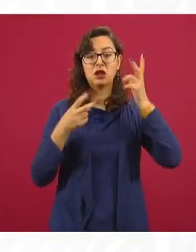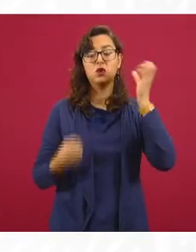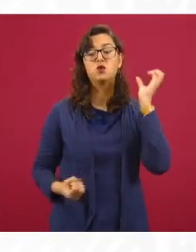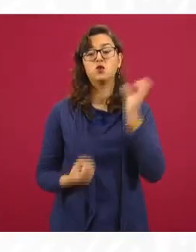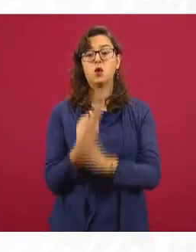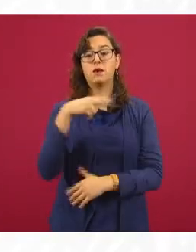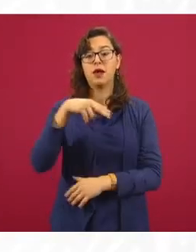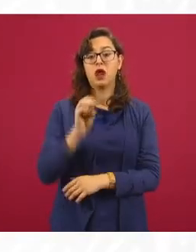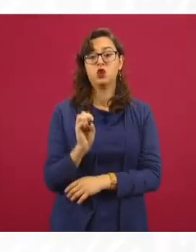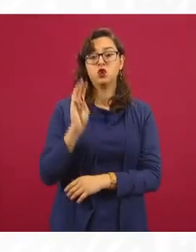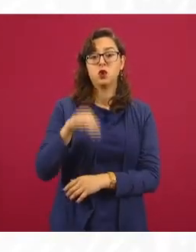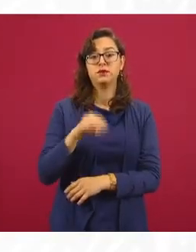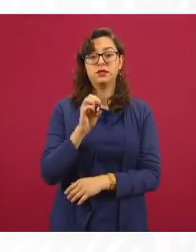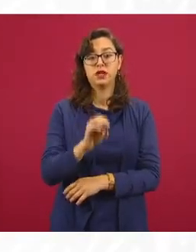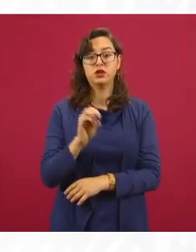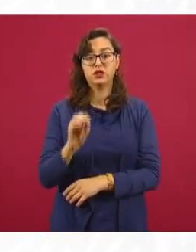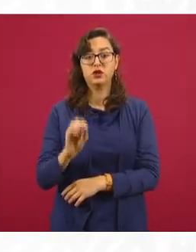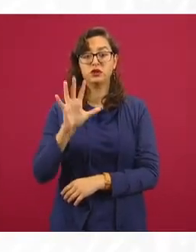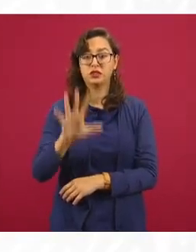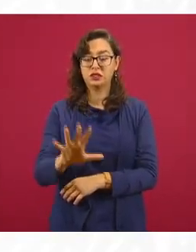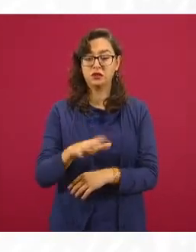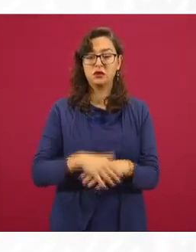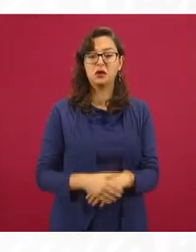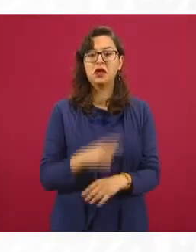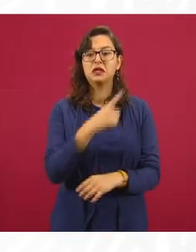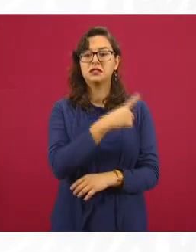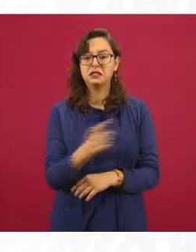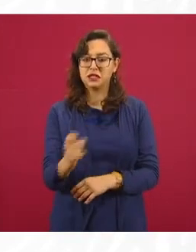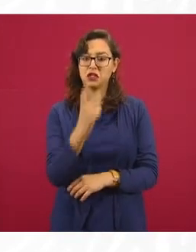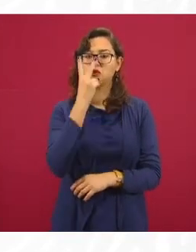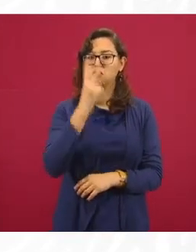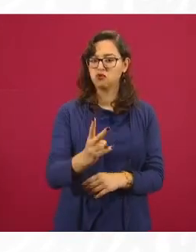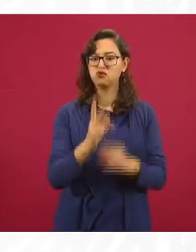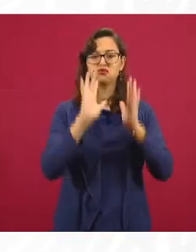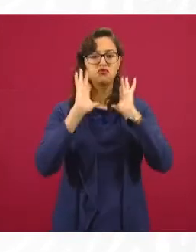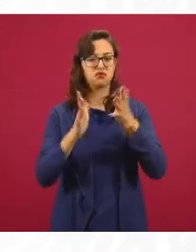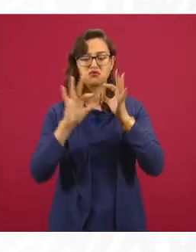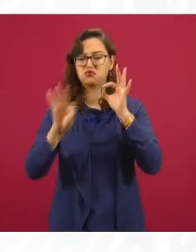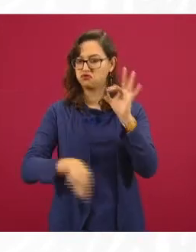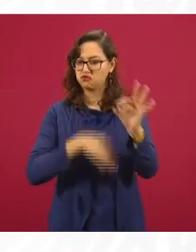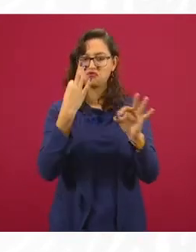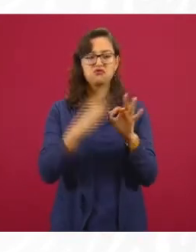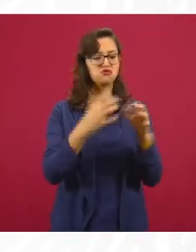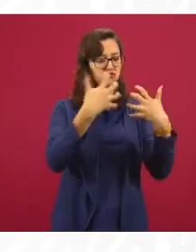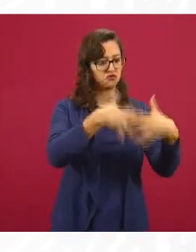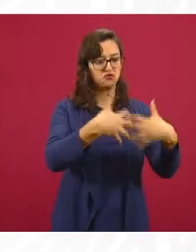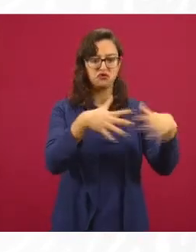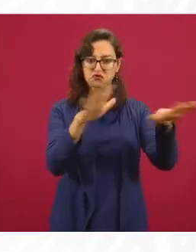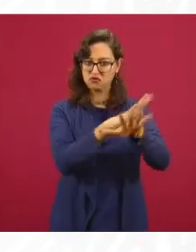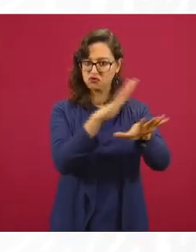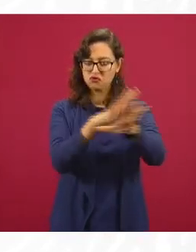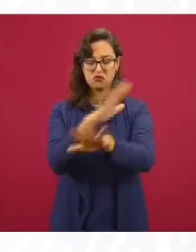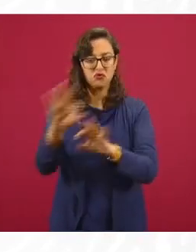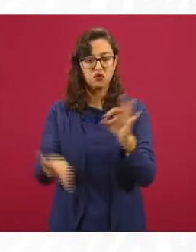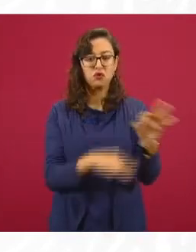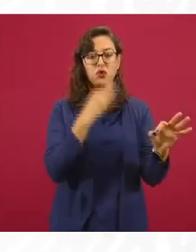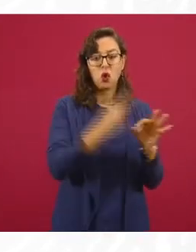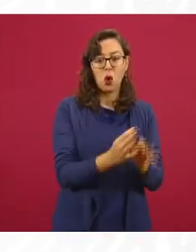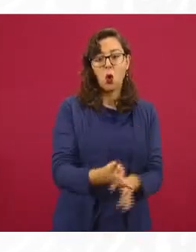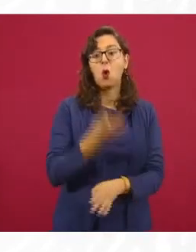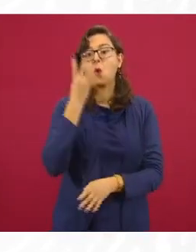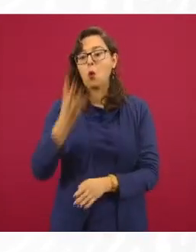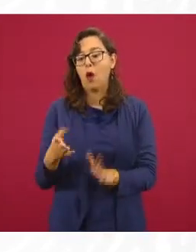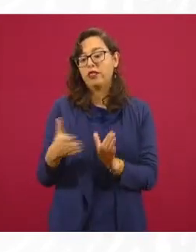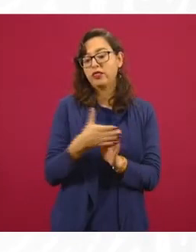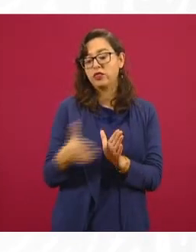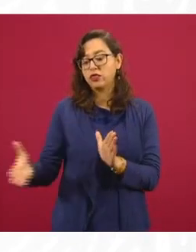102 gasolineras ya habían actualizado sus bombas o las habían escalado, 4 estaban en proceso de hacerlo, por lo